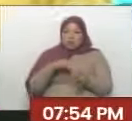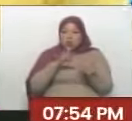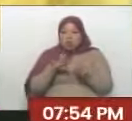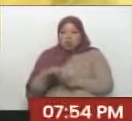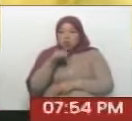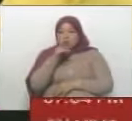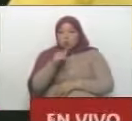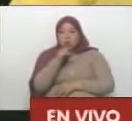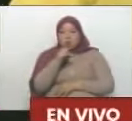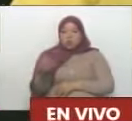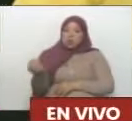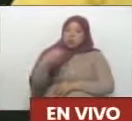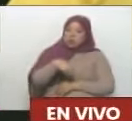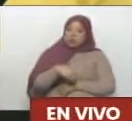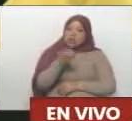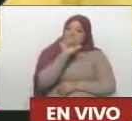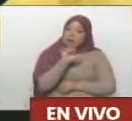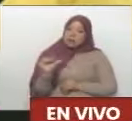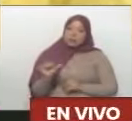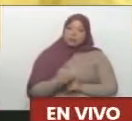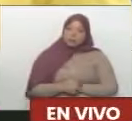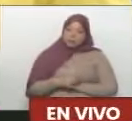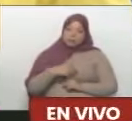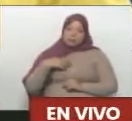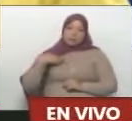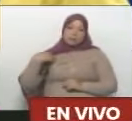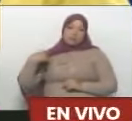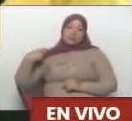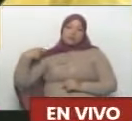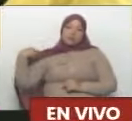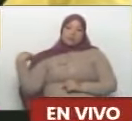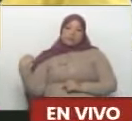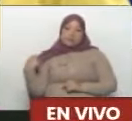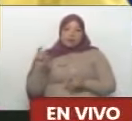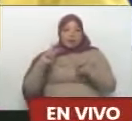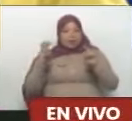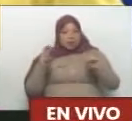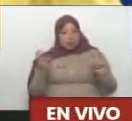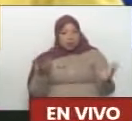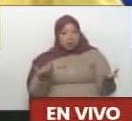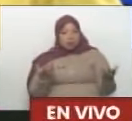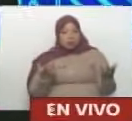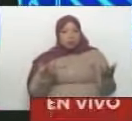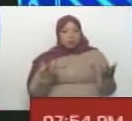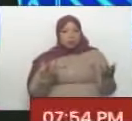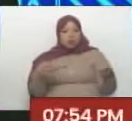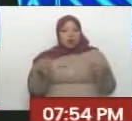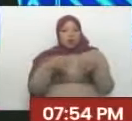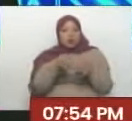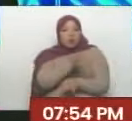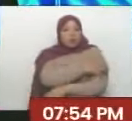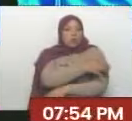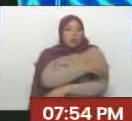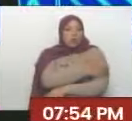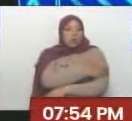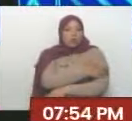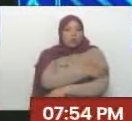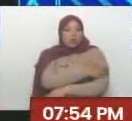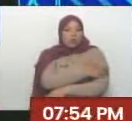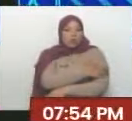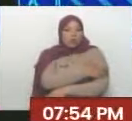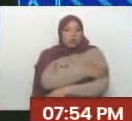con la noticia de la semana y así inicia la semana del partido. ¿Qué dice ese título ahí? Partido de derecha extrema se